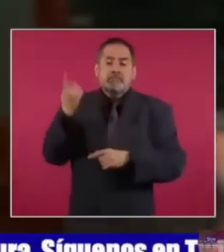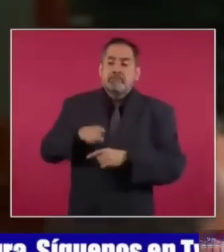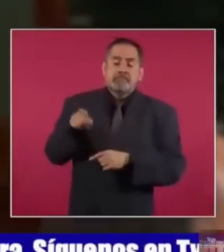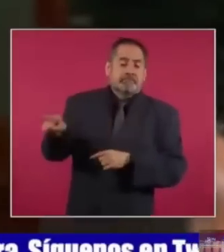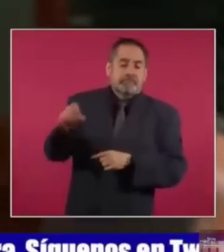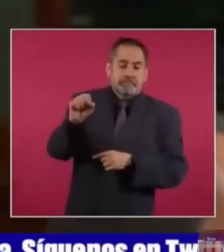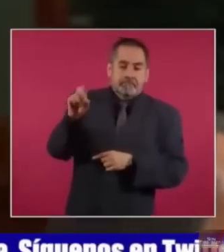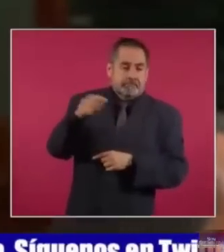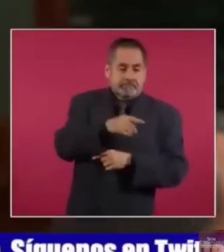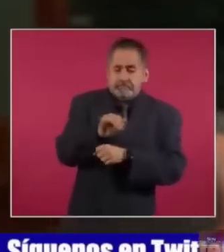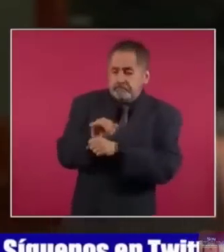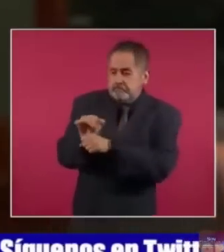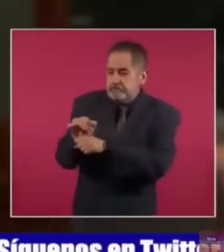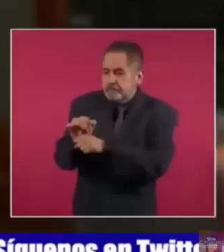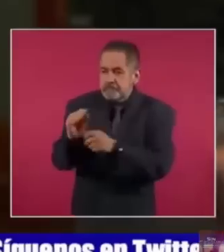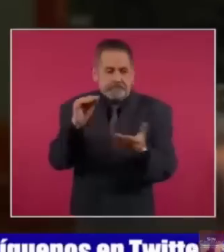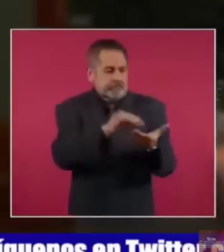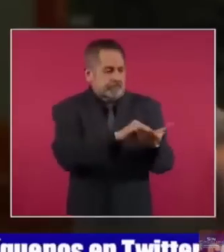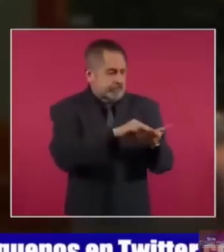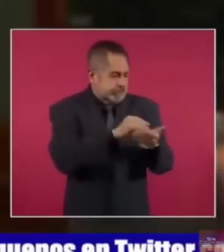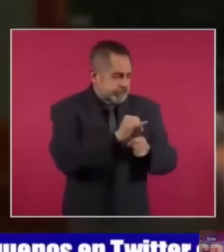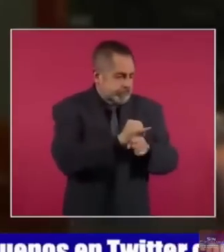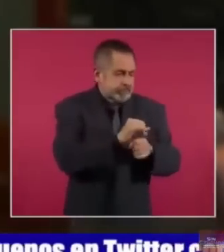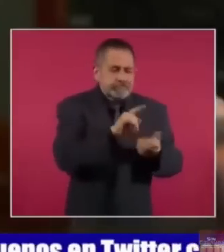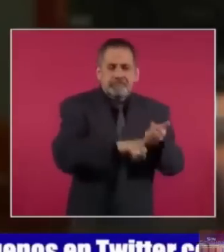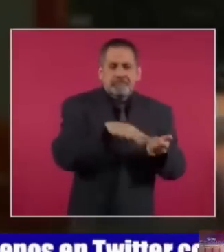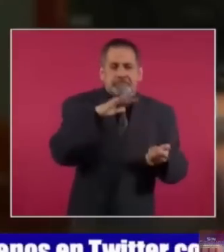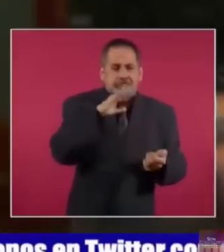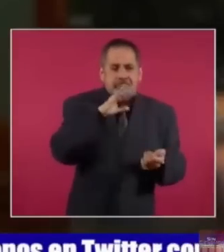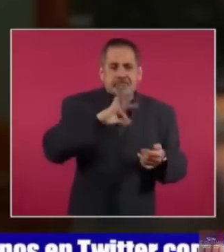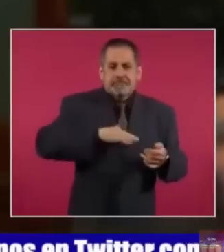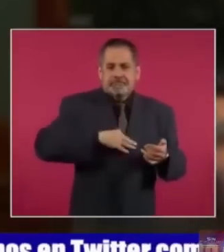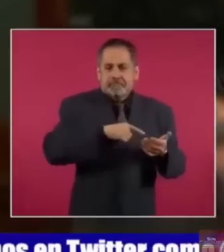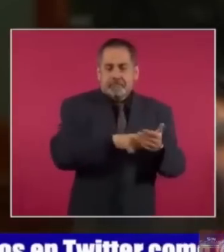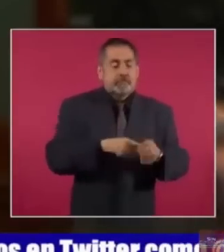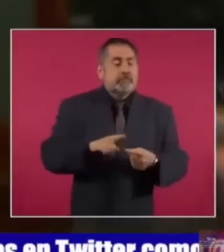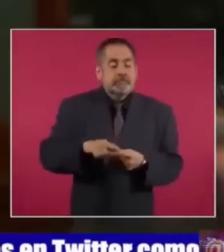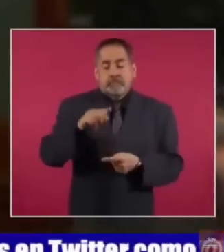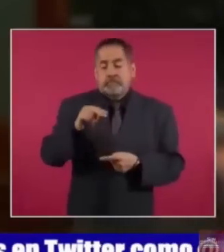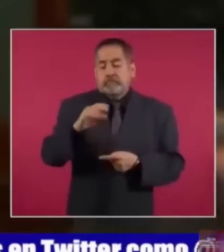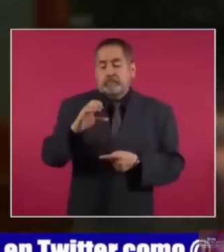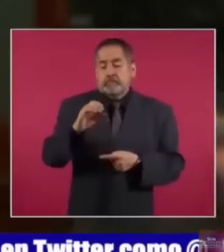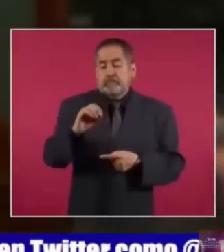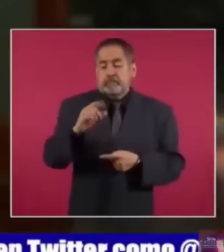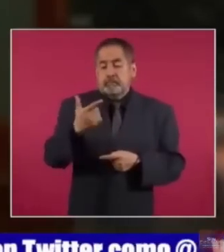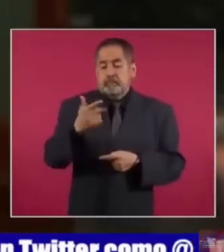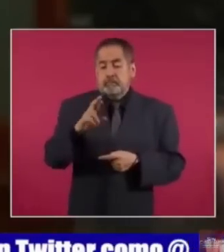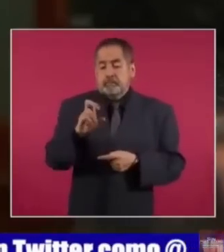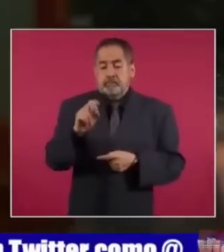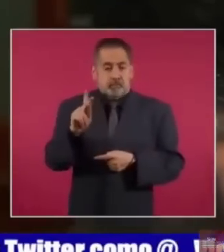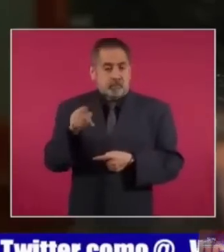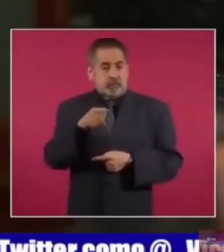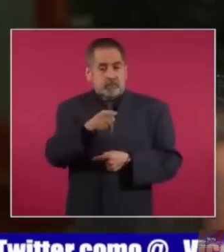como mis queridos colegas de Animal Político, pues pueden seguir solazándose en la estafa maestra,